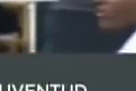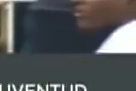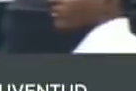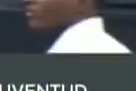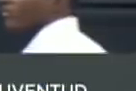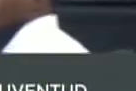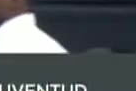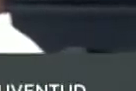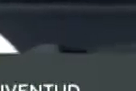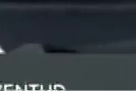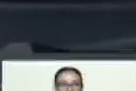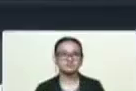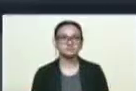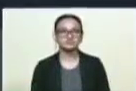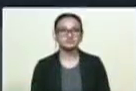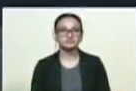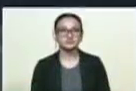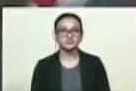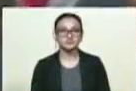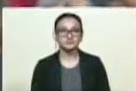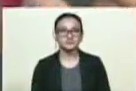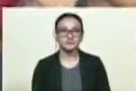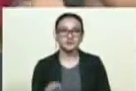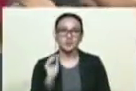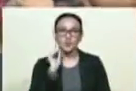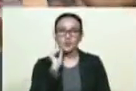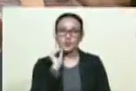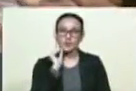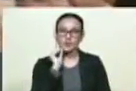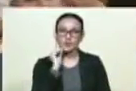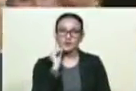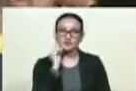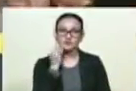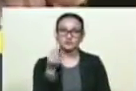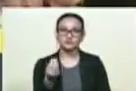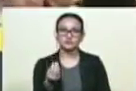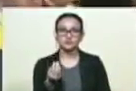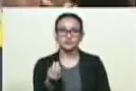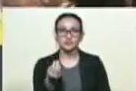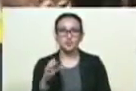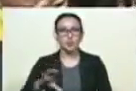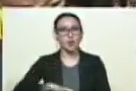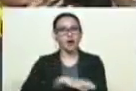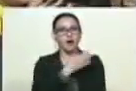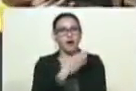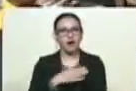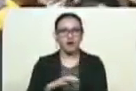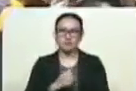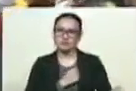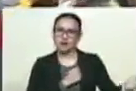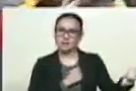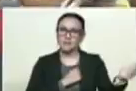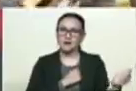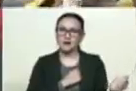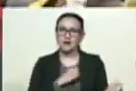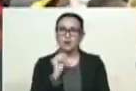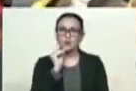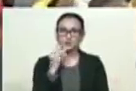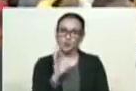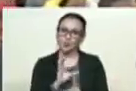¡La juventud que hace deporte! ¡La juventud que canta, que baila, la juventud de la